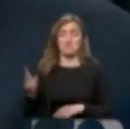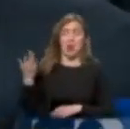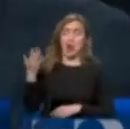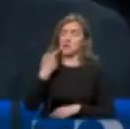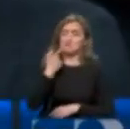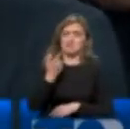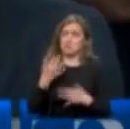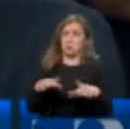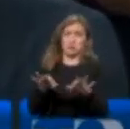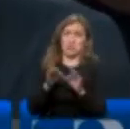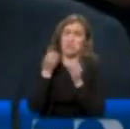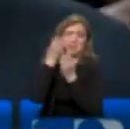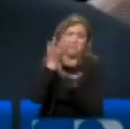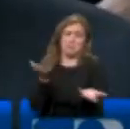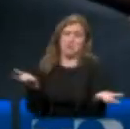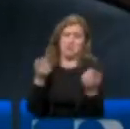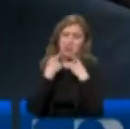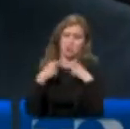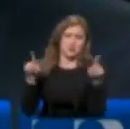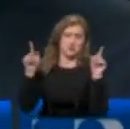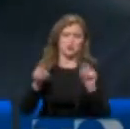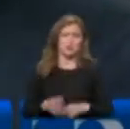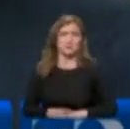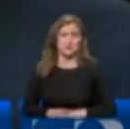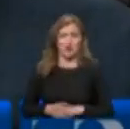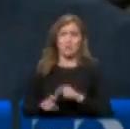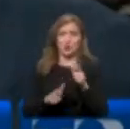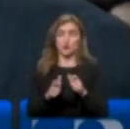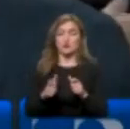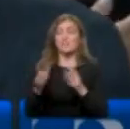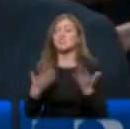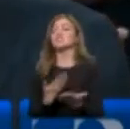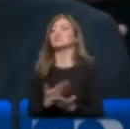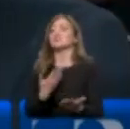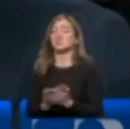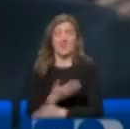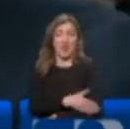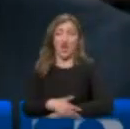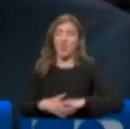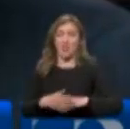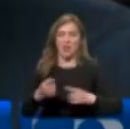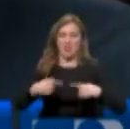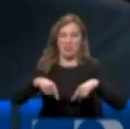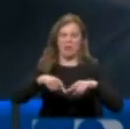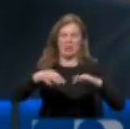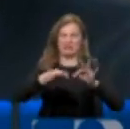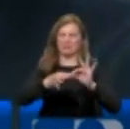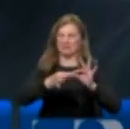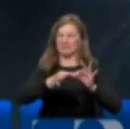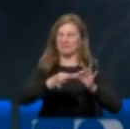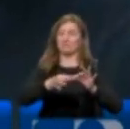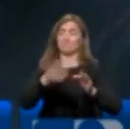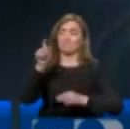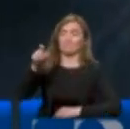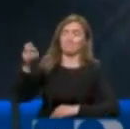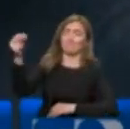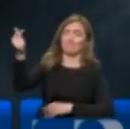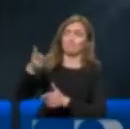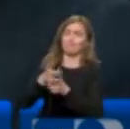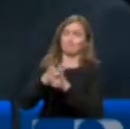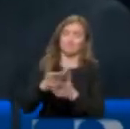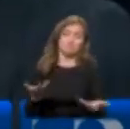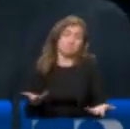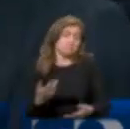importante porque la ciudadanía está esperando las obras pertinentes y de esa manera podamos